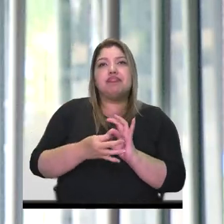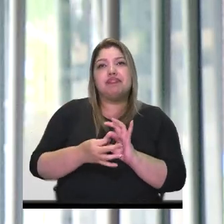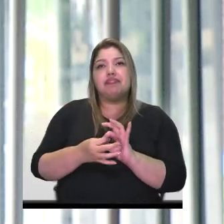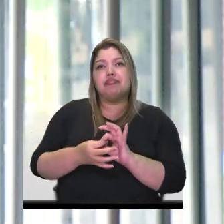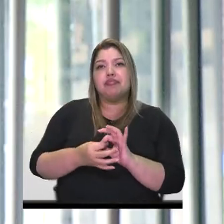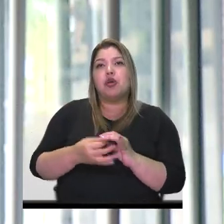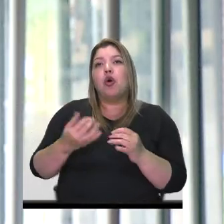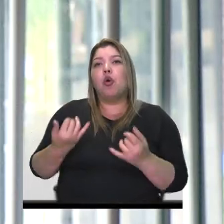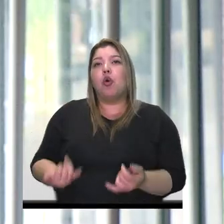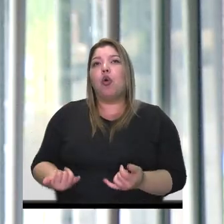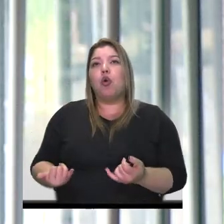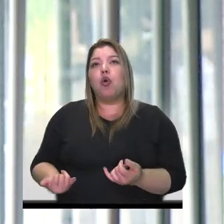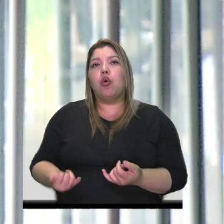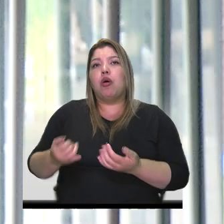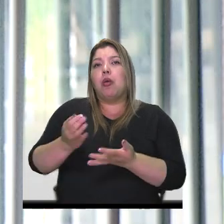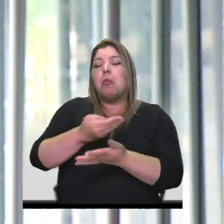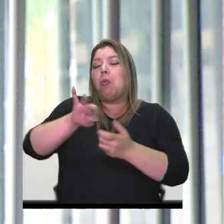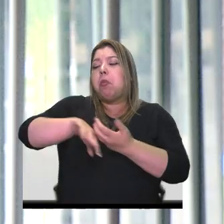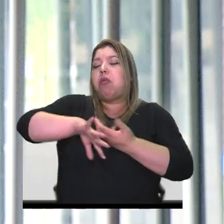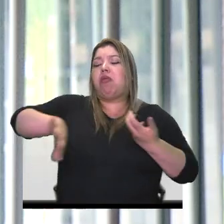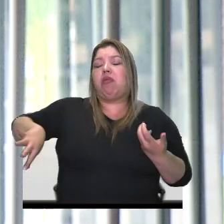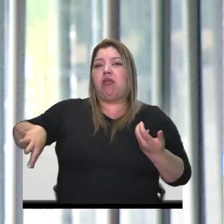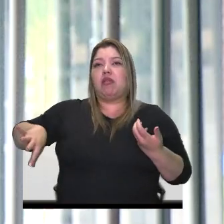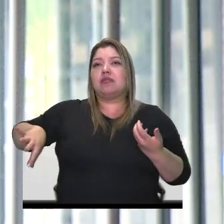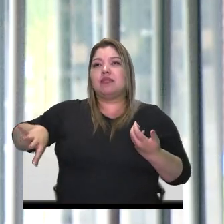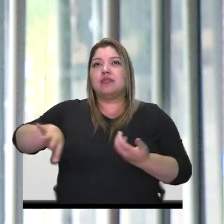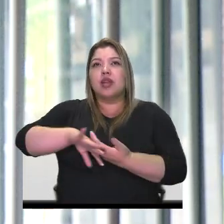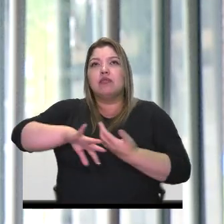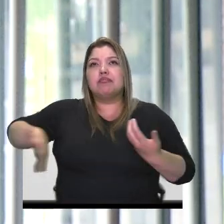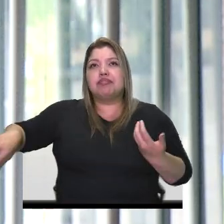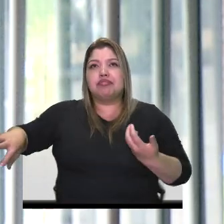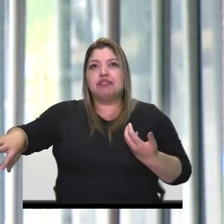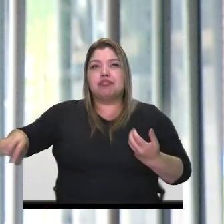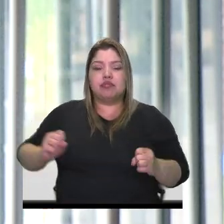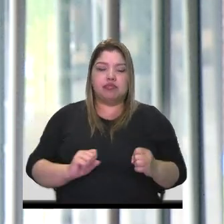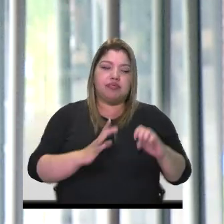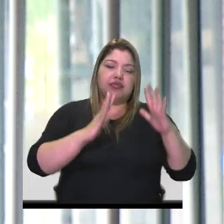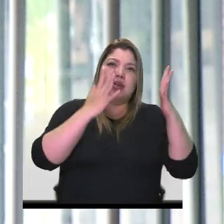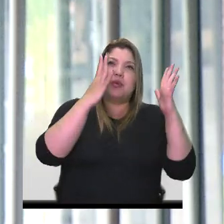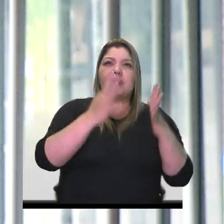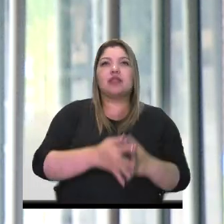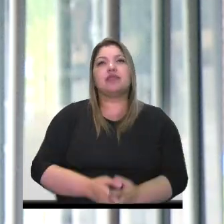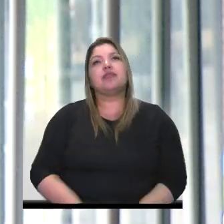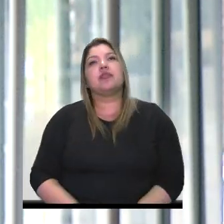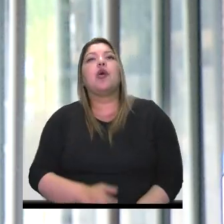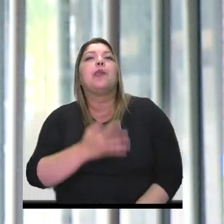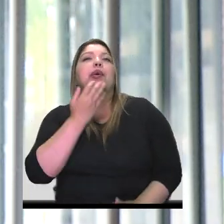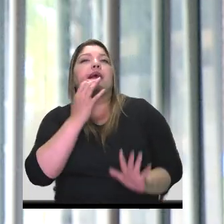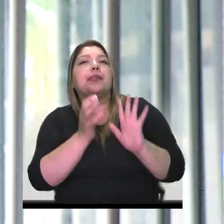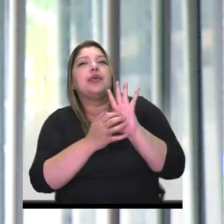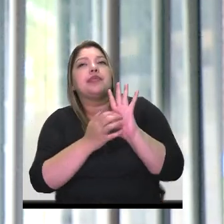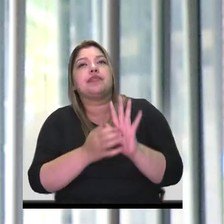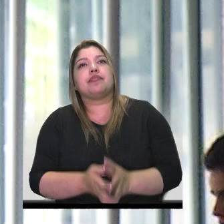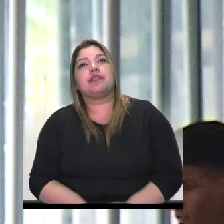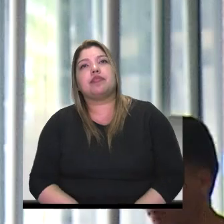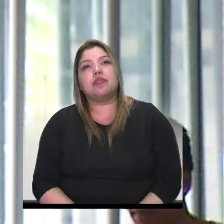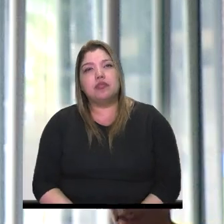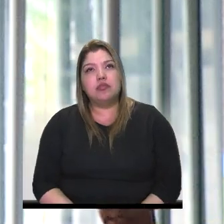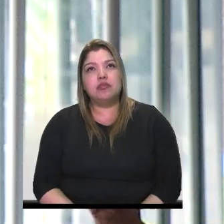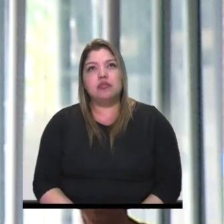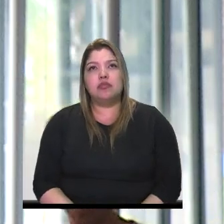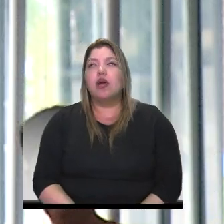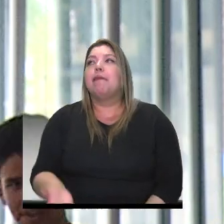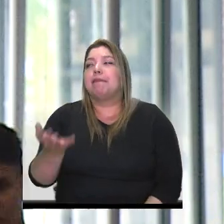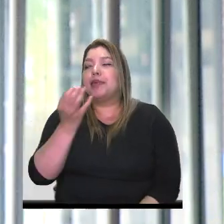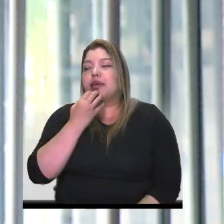chéchere por un lado y la ceremonia por el otro. Contanos ejemplos. Pero, por ejemplo, un ejemplo muy claro